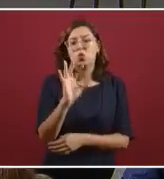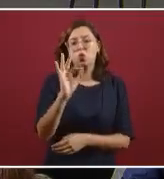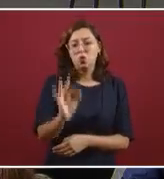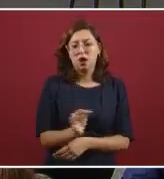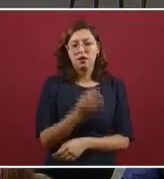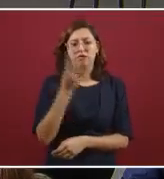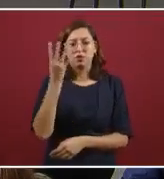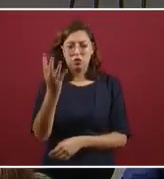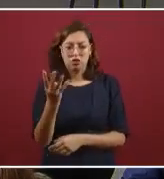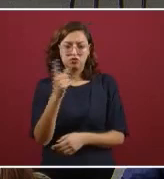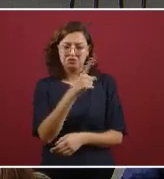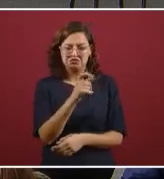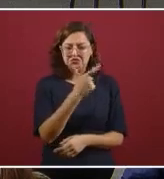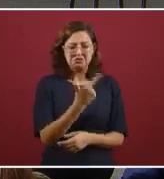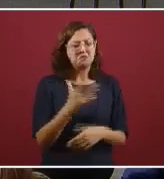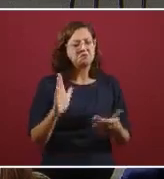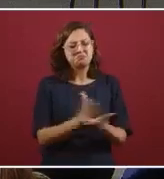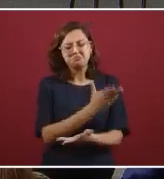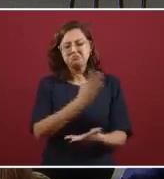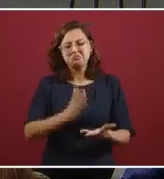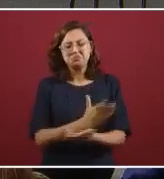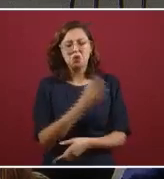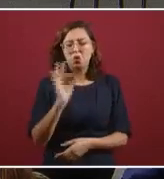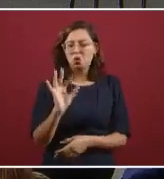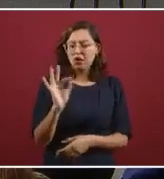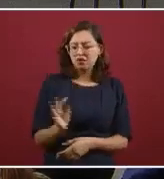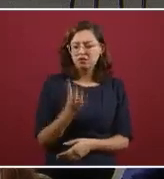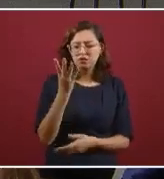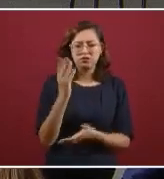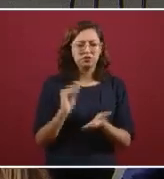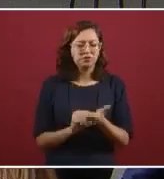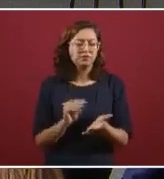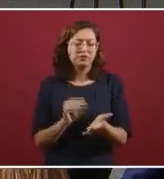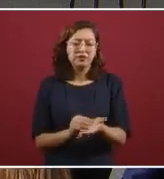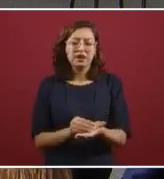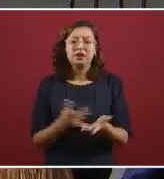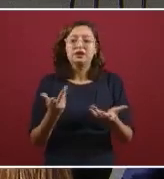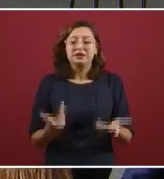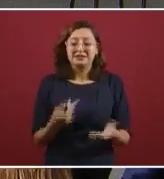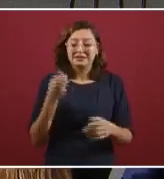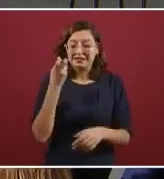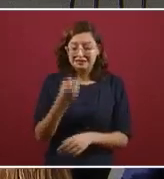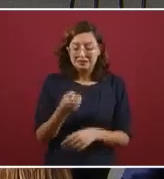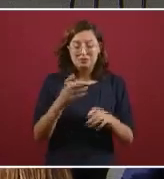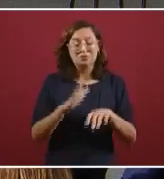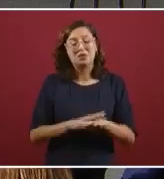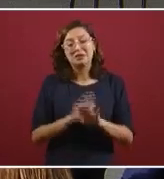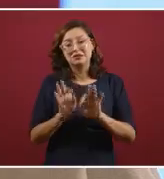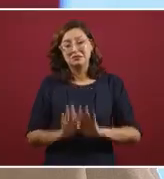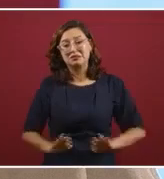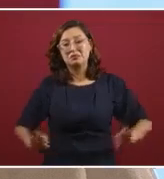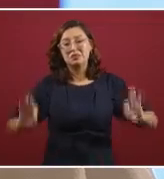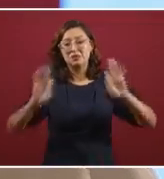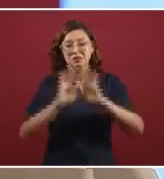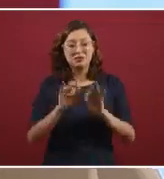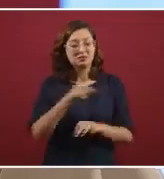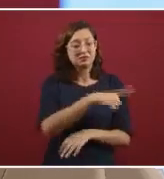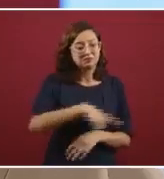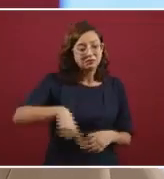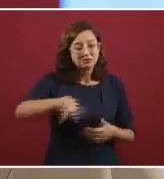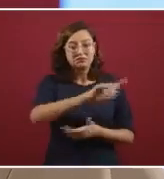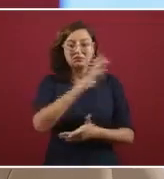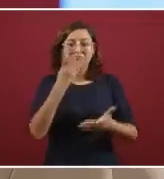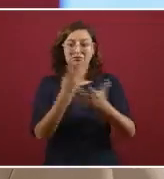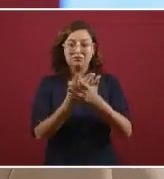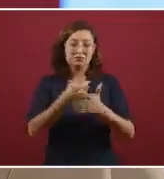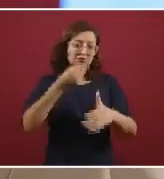las 107. Y eso vale la pena destacar que son fundamentalmente detenciones